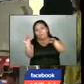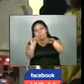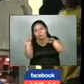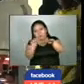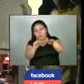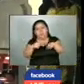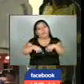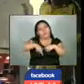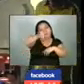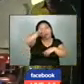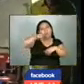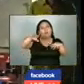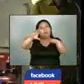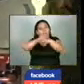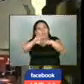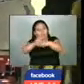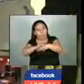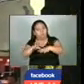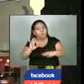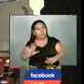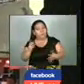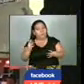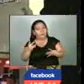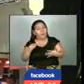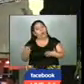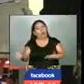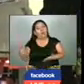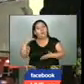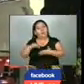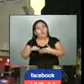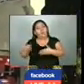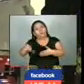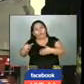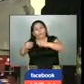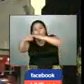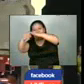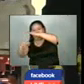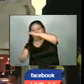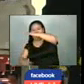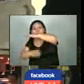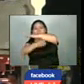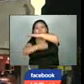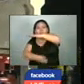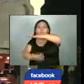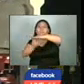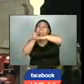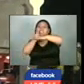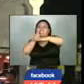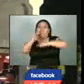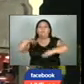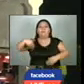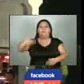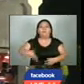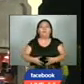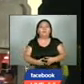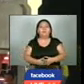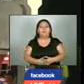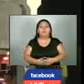Apopa. De acuerdo con el personal, aún queda pendiente de instalar una viga, la cual será posteriormente intervenida.